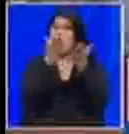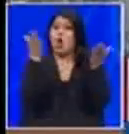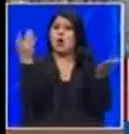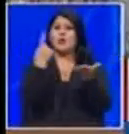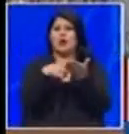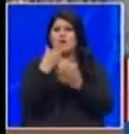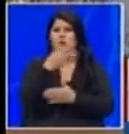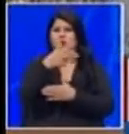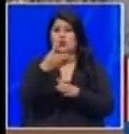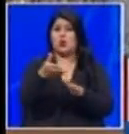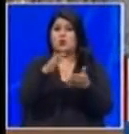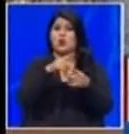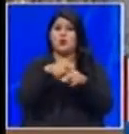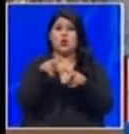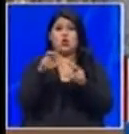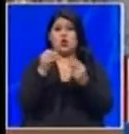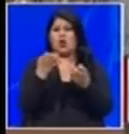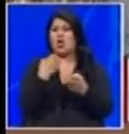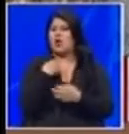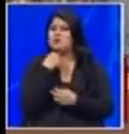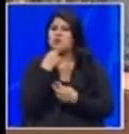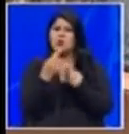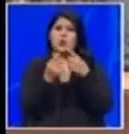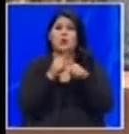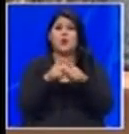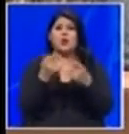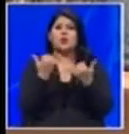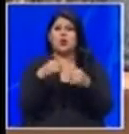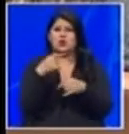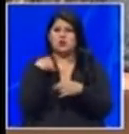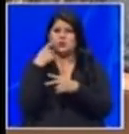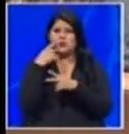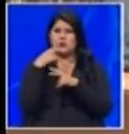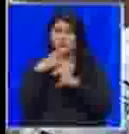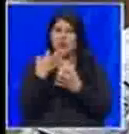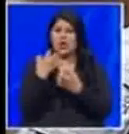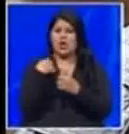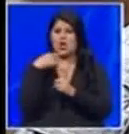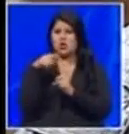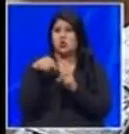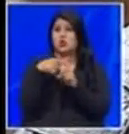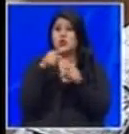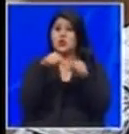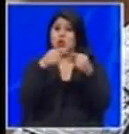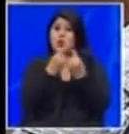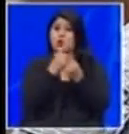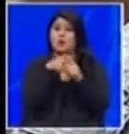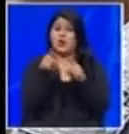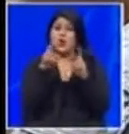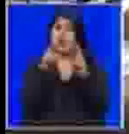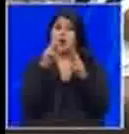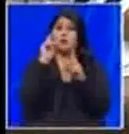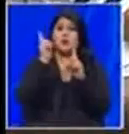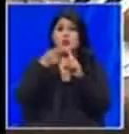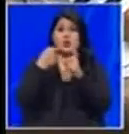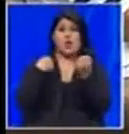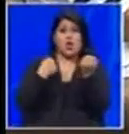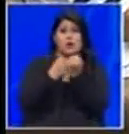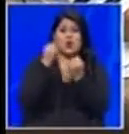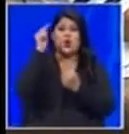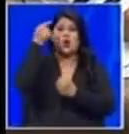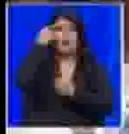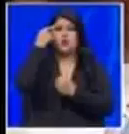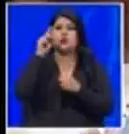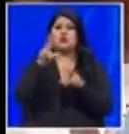fue asesinado. Aunque no quiso pronunciarse todavía, analiza sumarse a este grupo, pero esperan garantías del Estado. No queremos